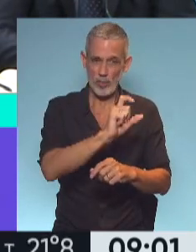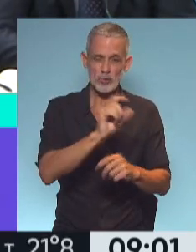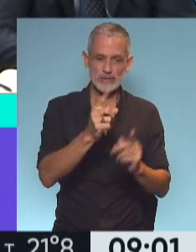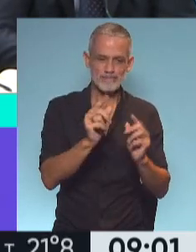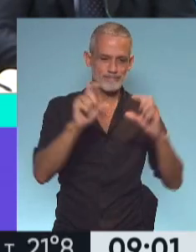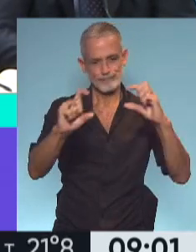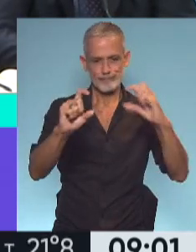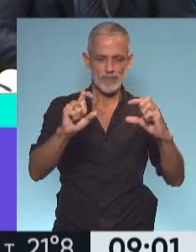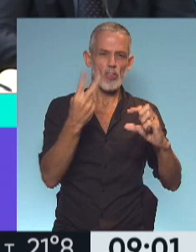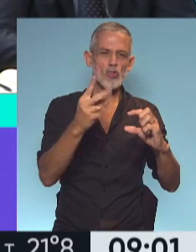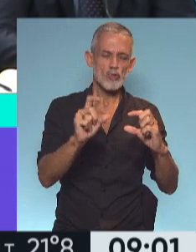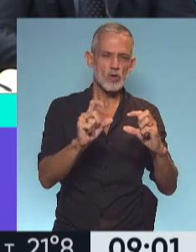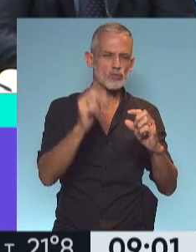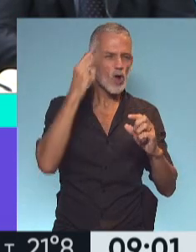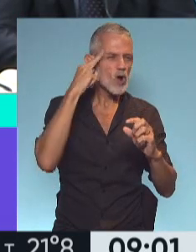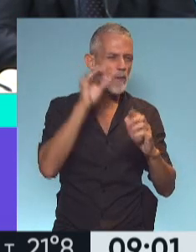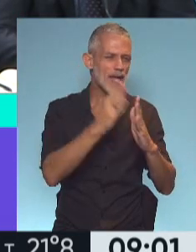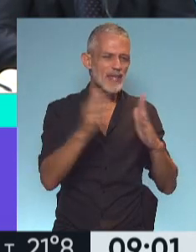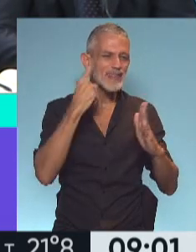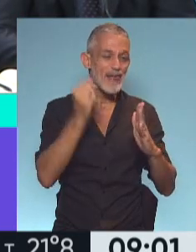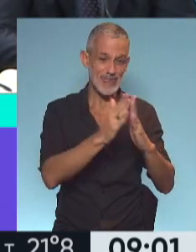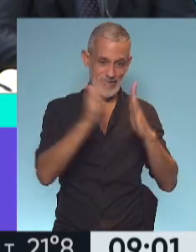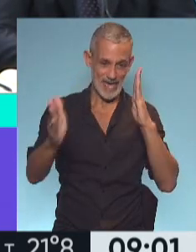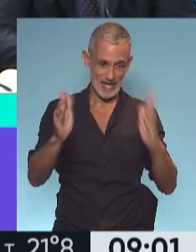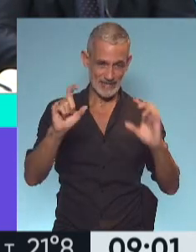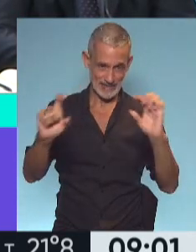el esquema a 90 días de esta primera dosis